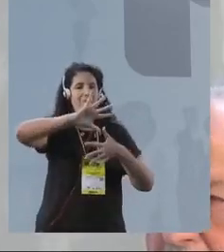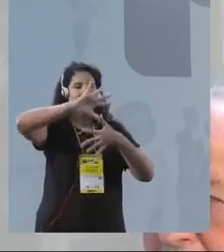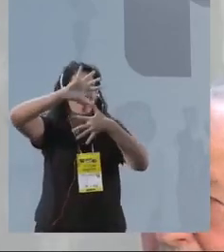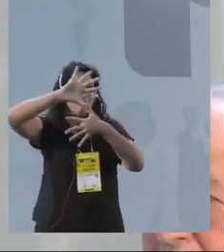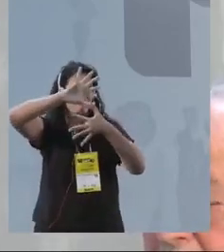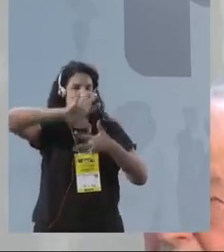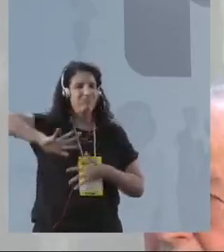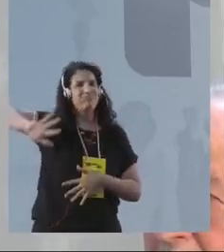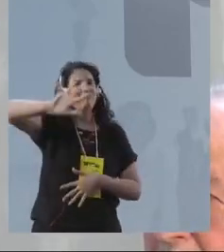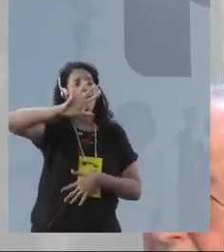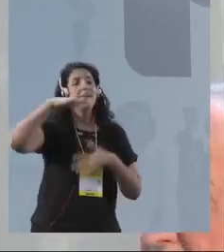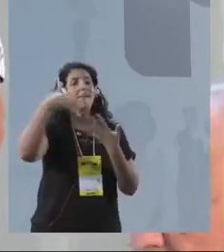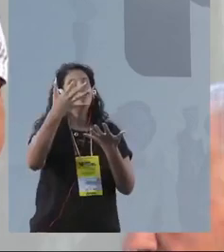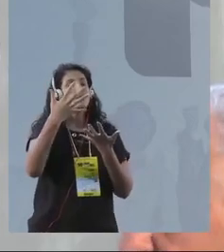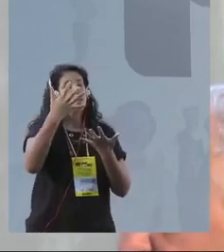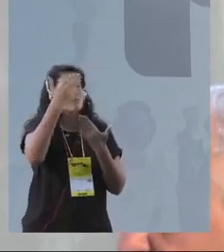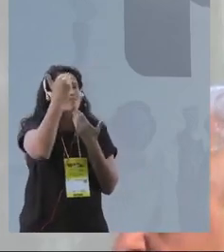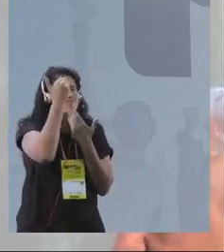Queremos agradecer